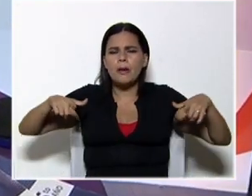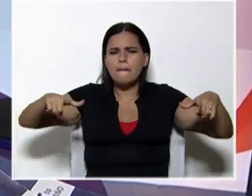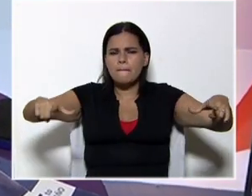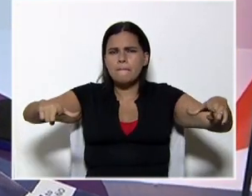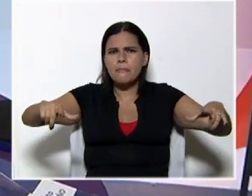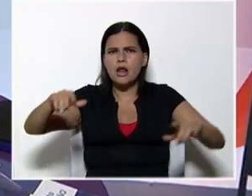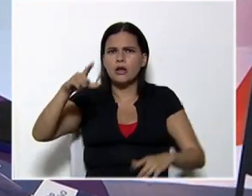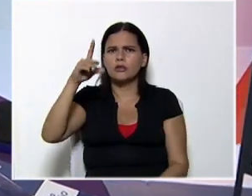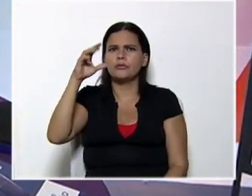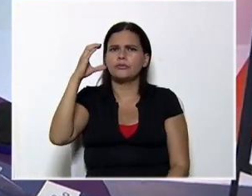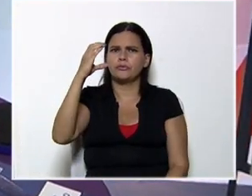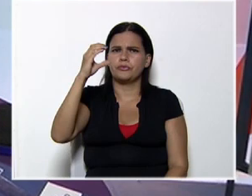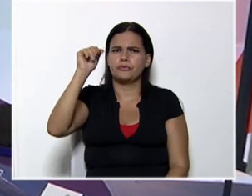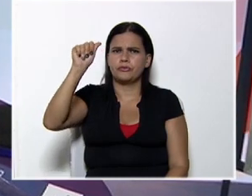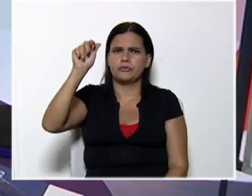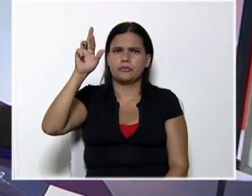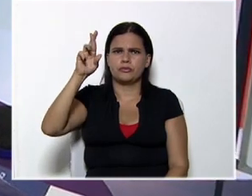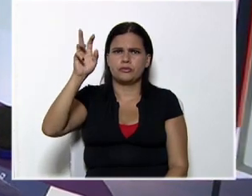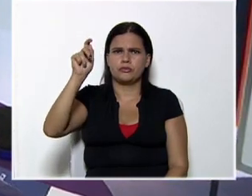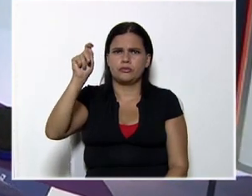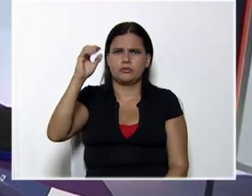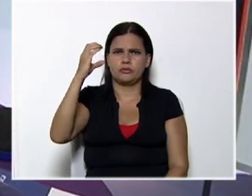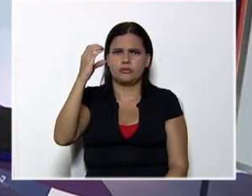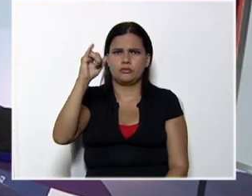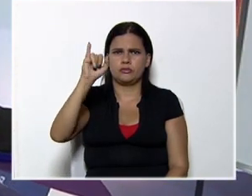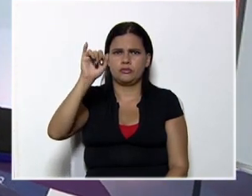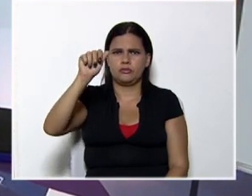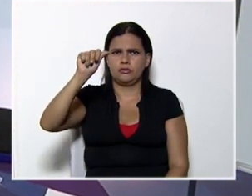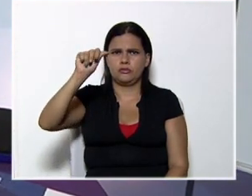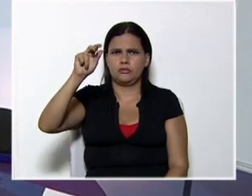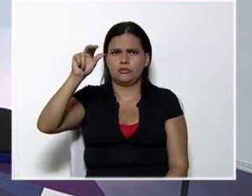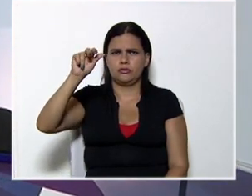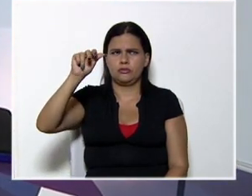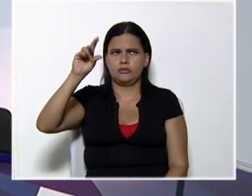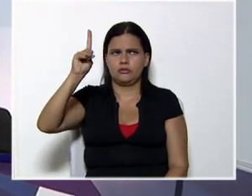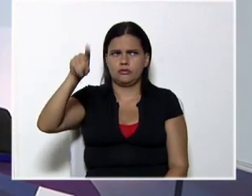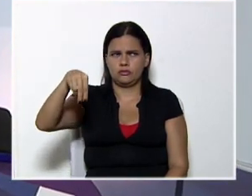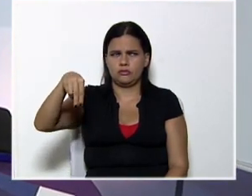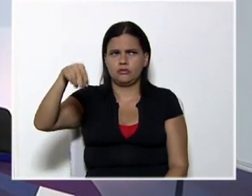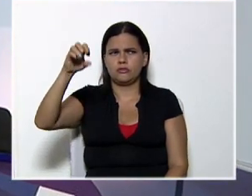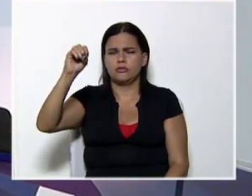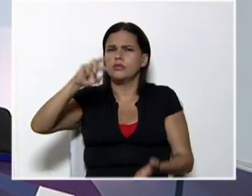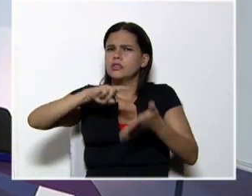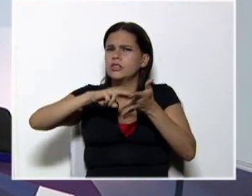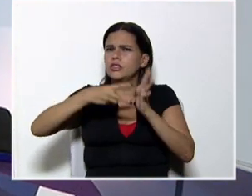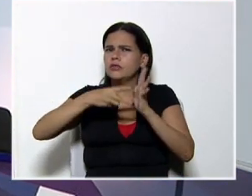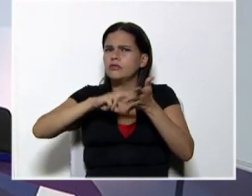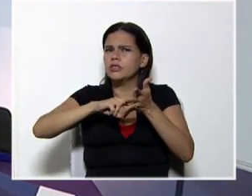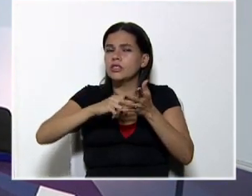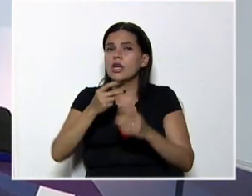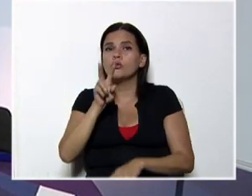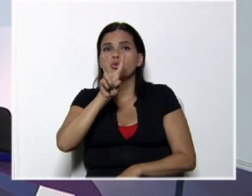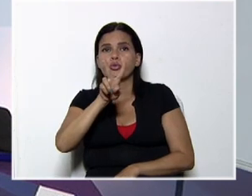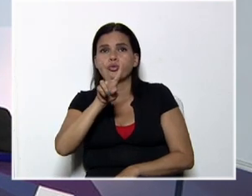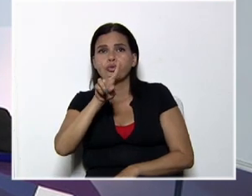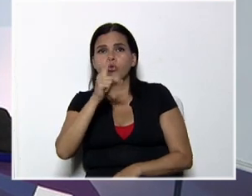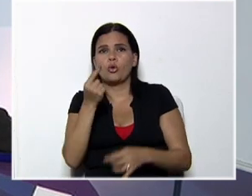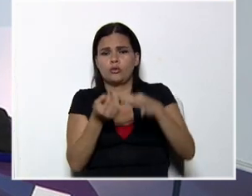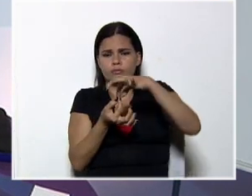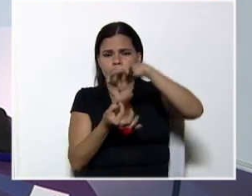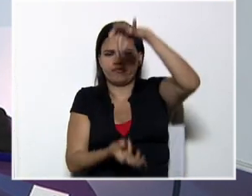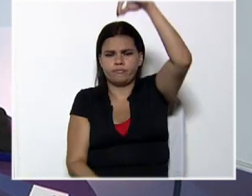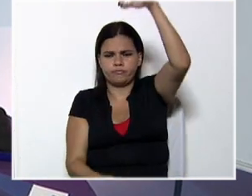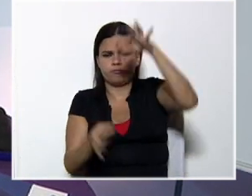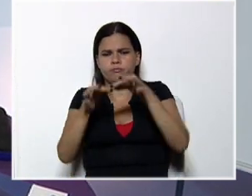consiste en dos rectas numéricas que se encuentran en un punto, en el punto de origen, y